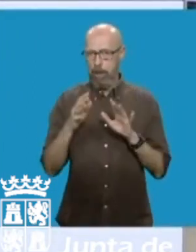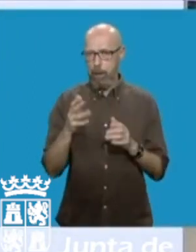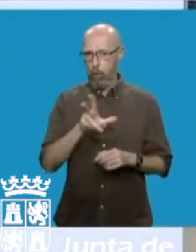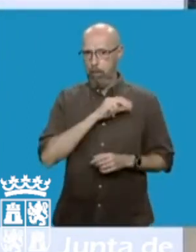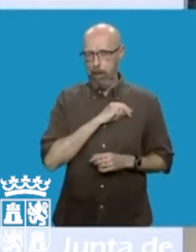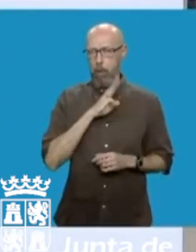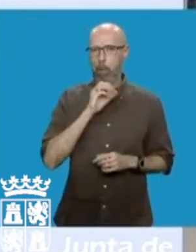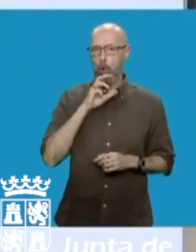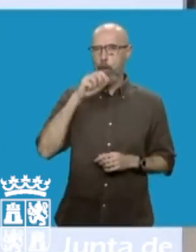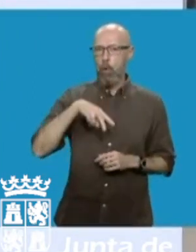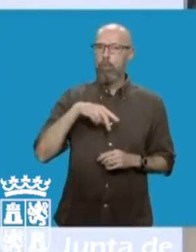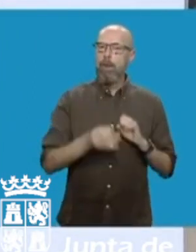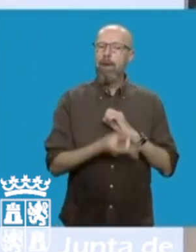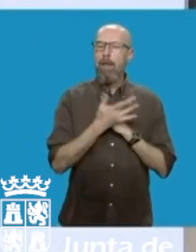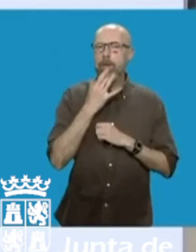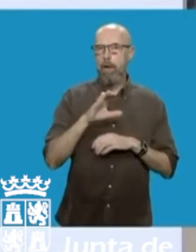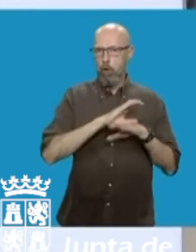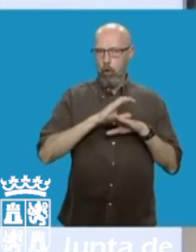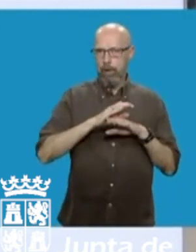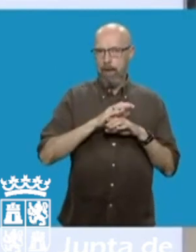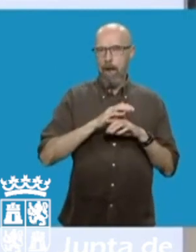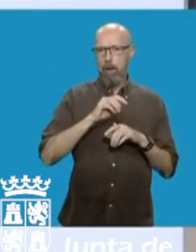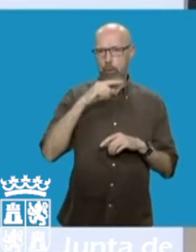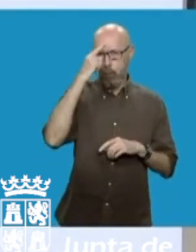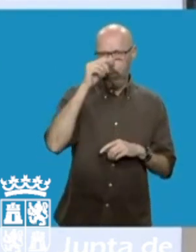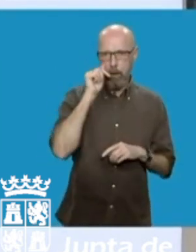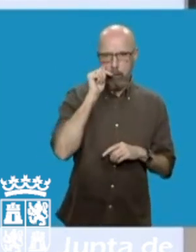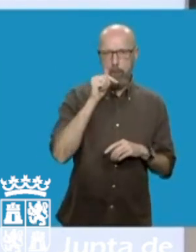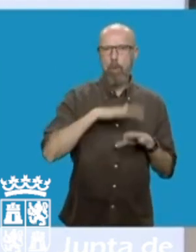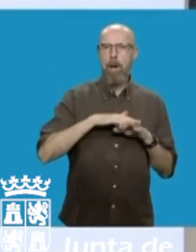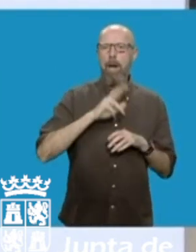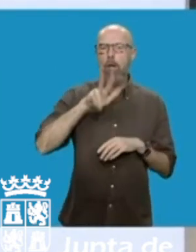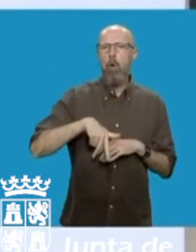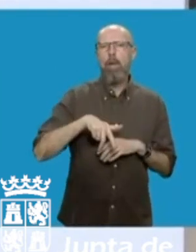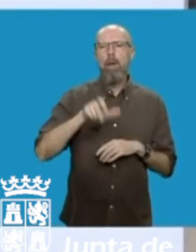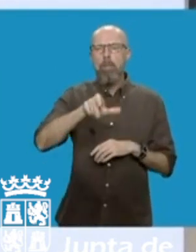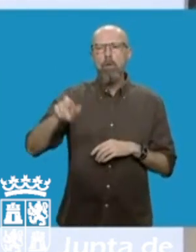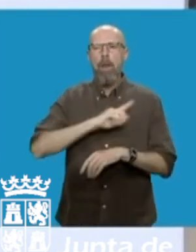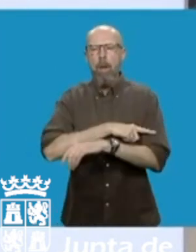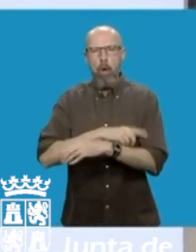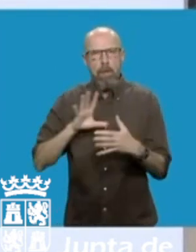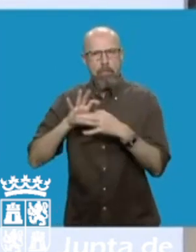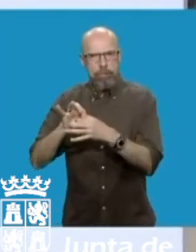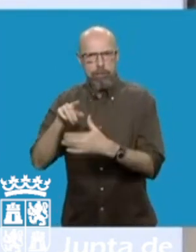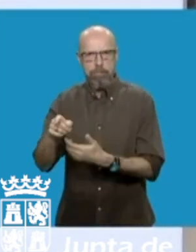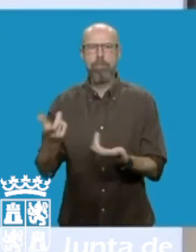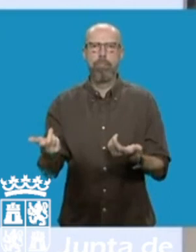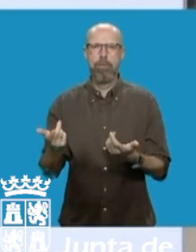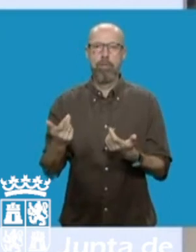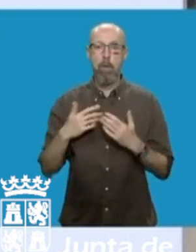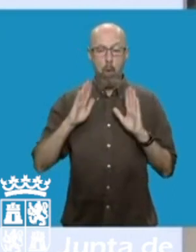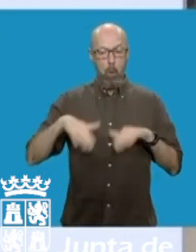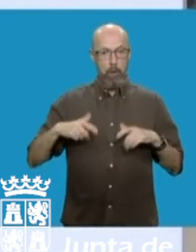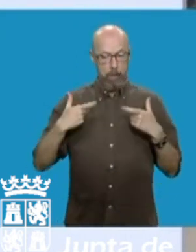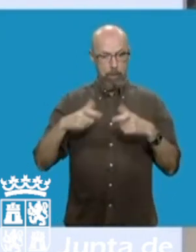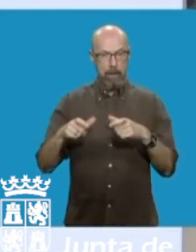por la Consejería de Cultura y Turismo de la Junta de Castilla y León para reconocer los méritos de nuestros deportistas. El último apartado corresponde